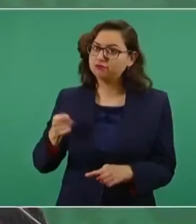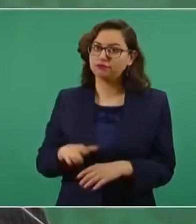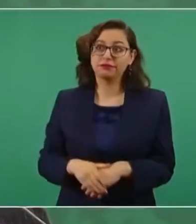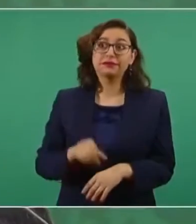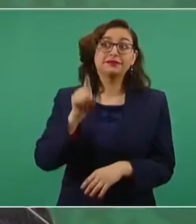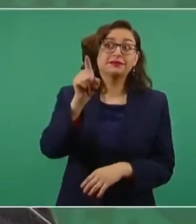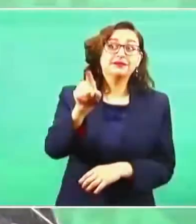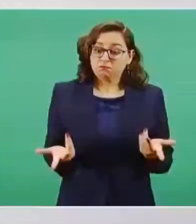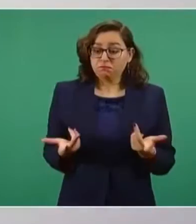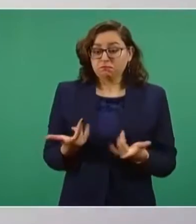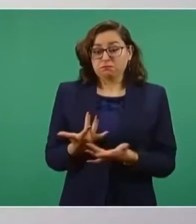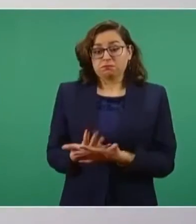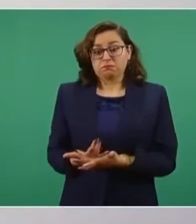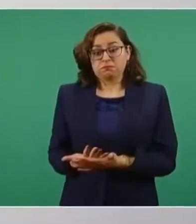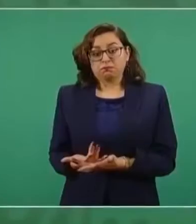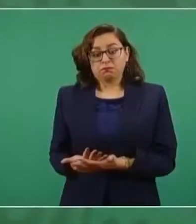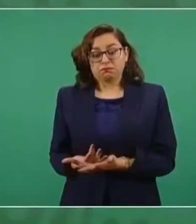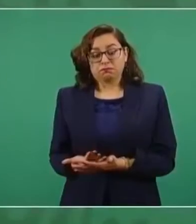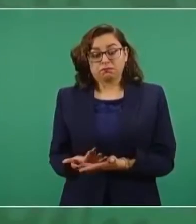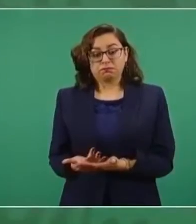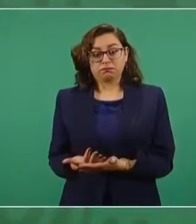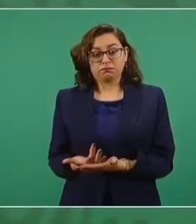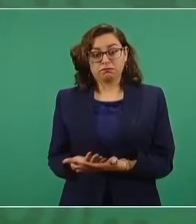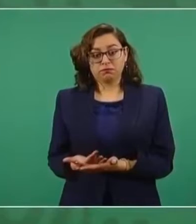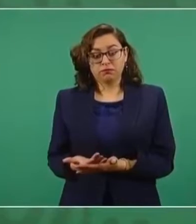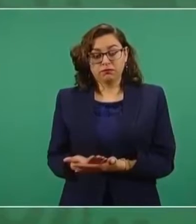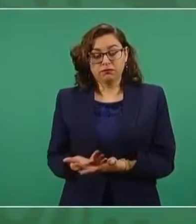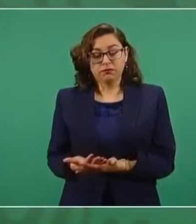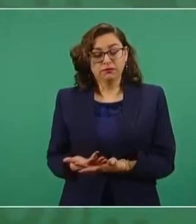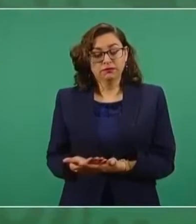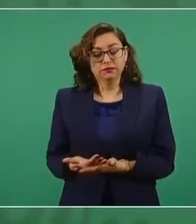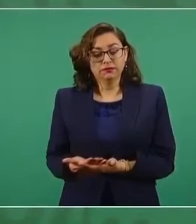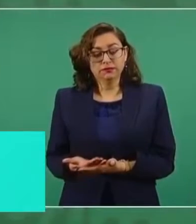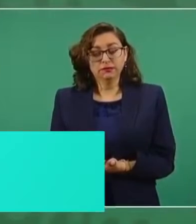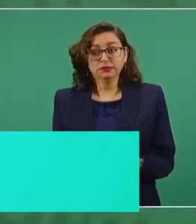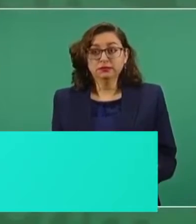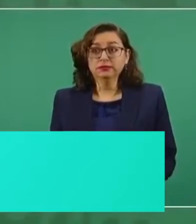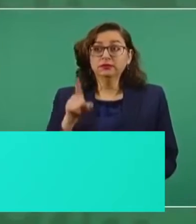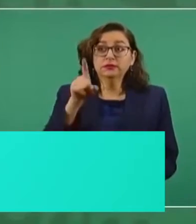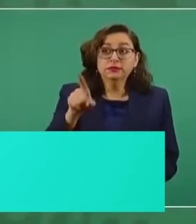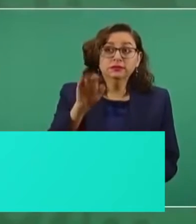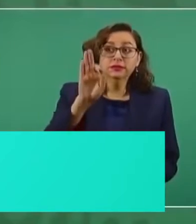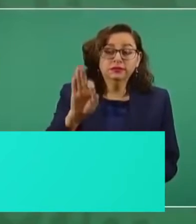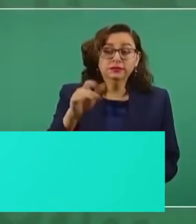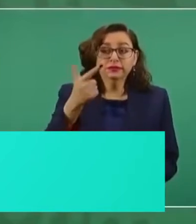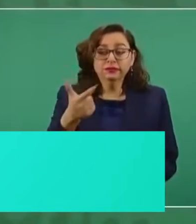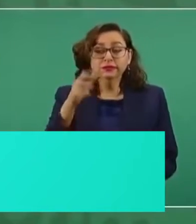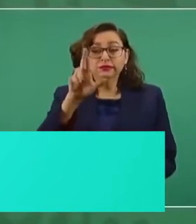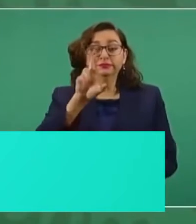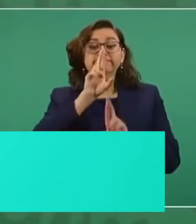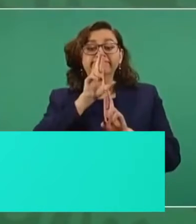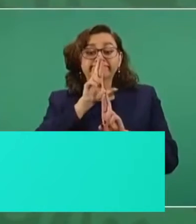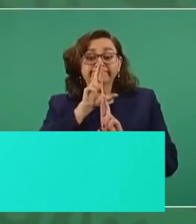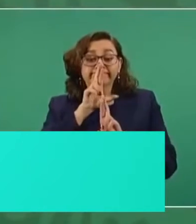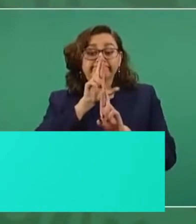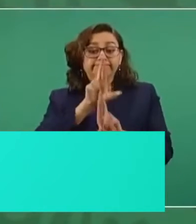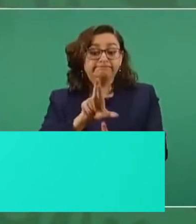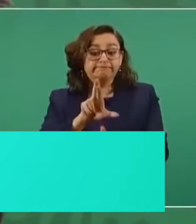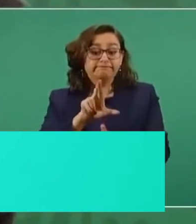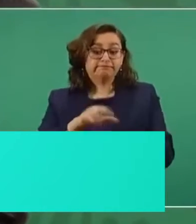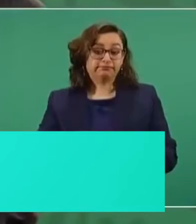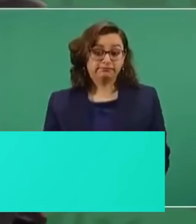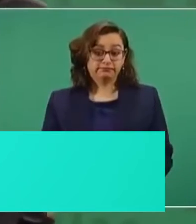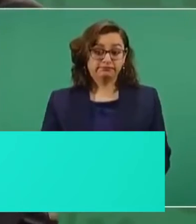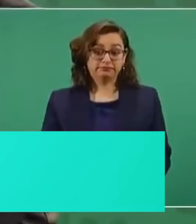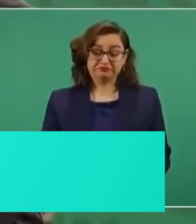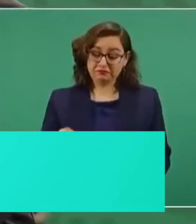resolver sobre la denuncia. Hay que esperar que la Fiscalía General de la